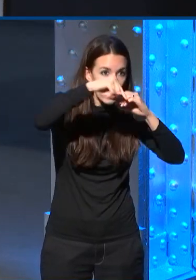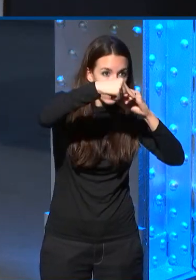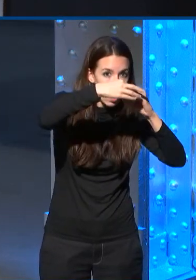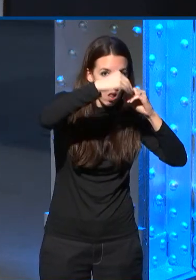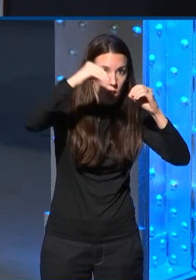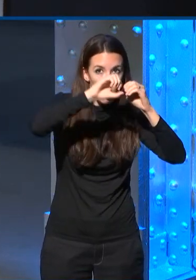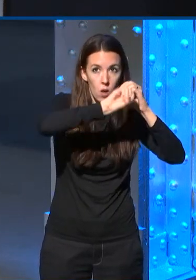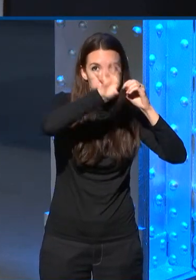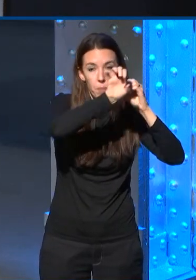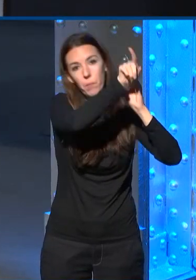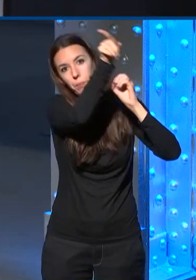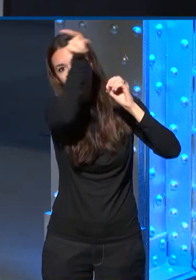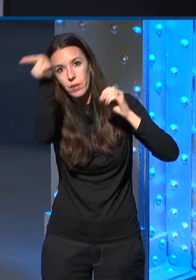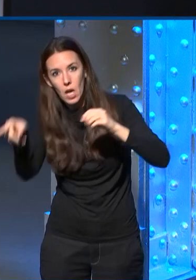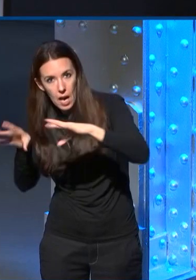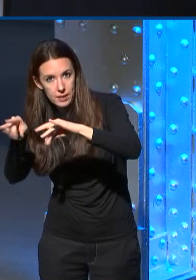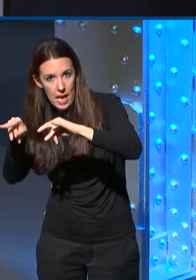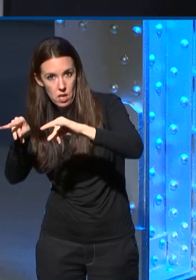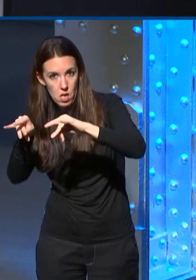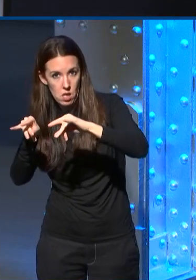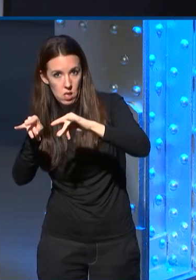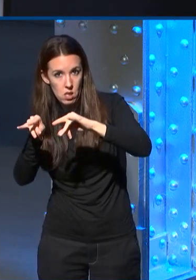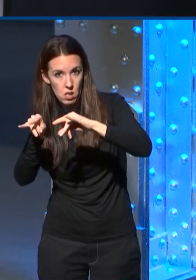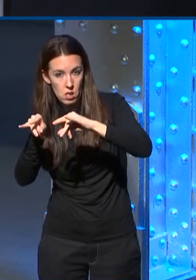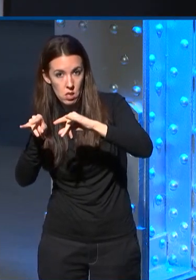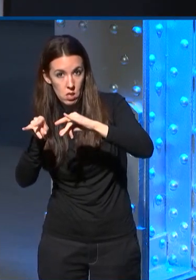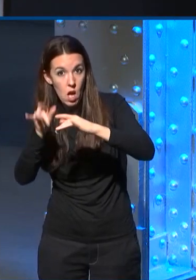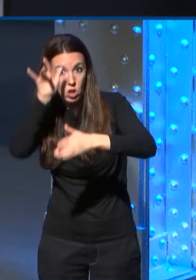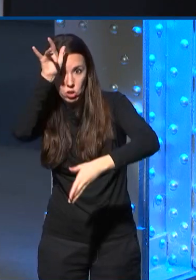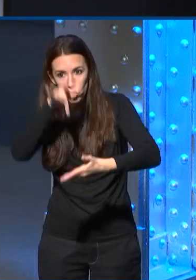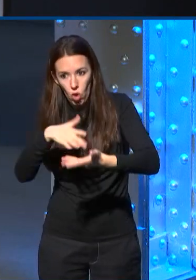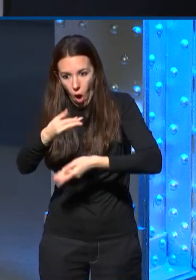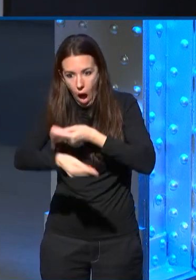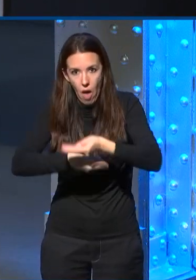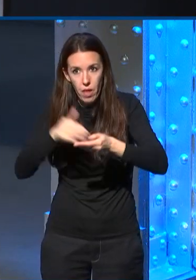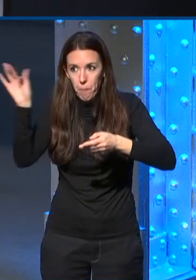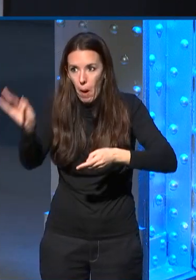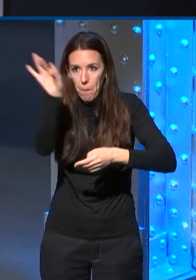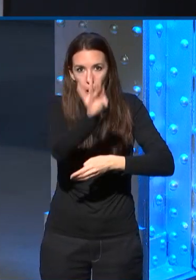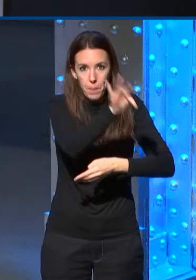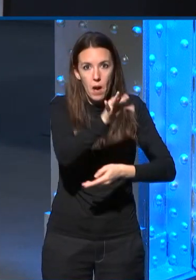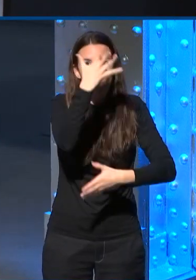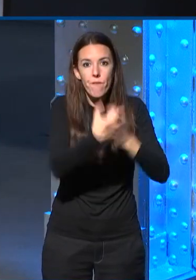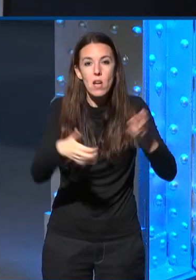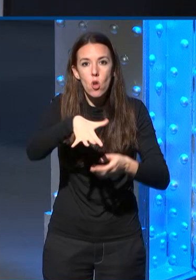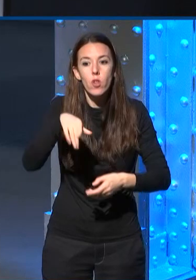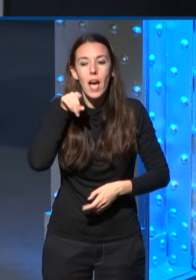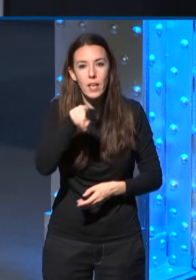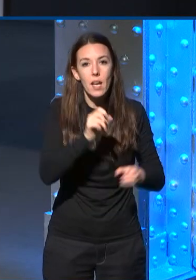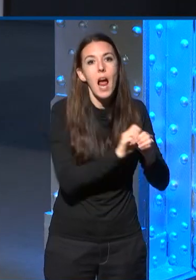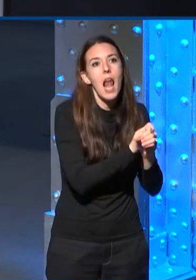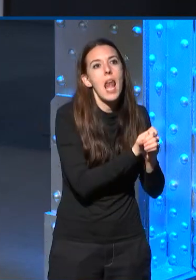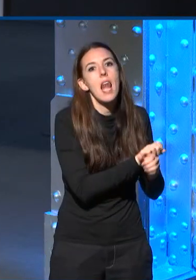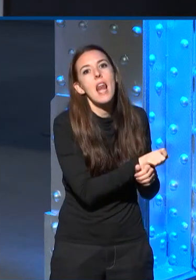y la lanzaba de vuelta a la Tierra. Bueno, pues dentro de toda esa cantidad de cosas que esta misión iba a hacer, ¿dónde estuvo el fracaso? Aquí, en el lanzamiento.